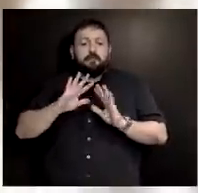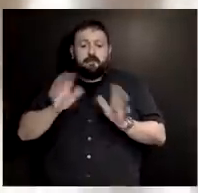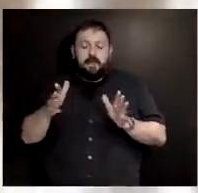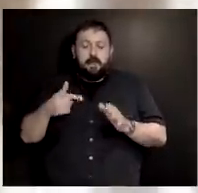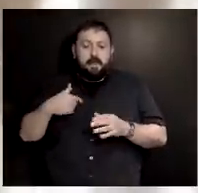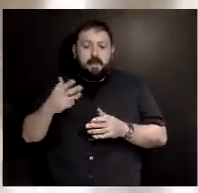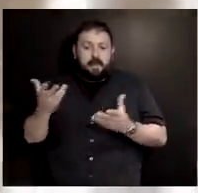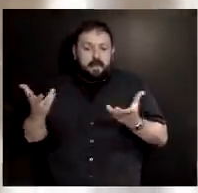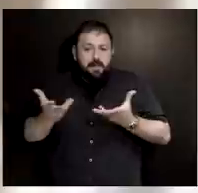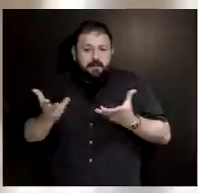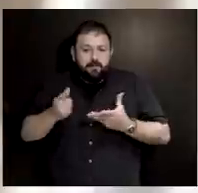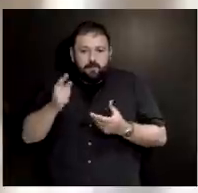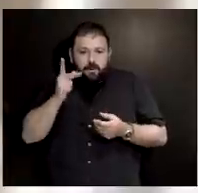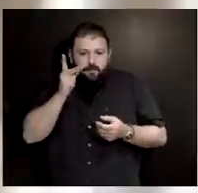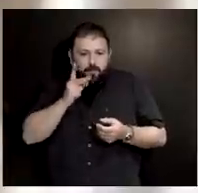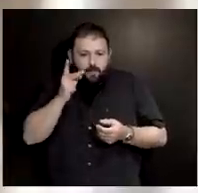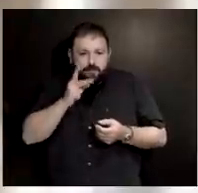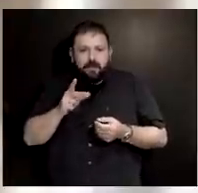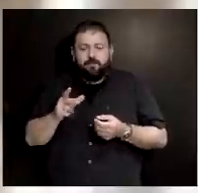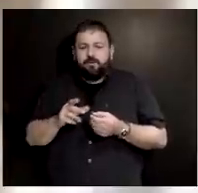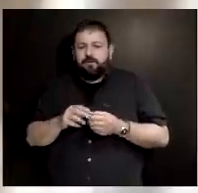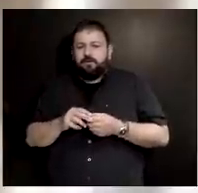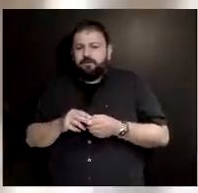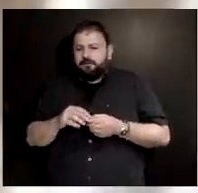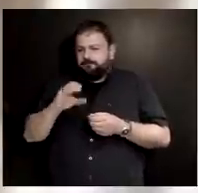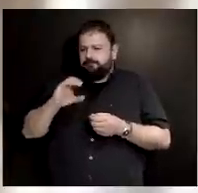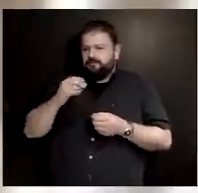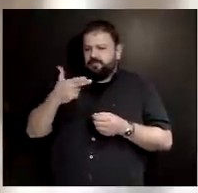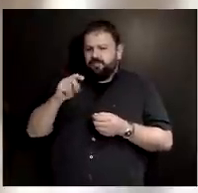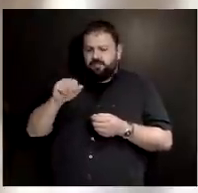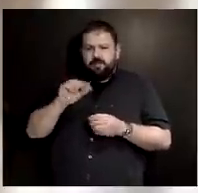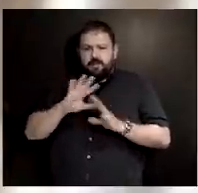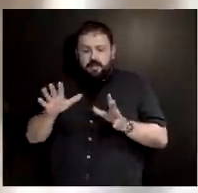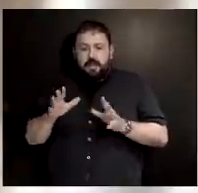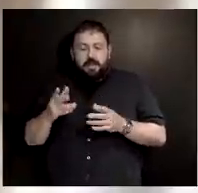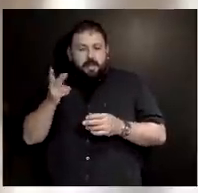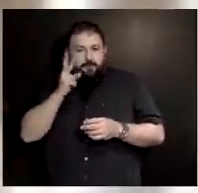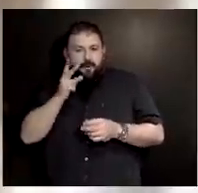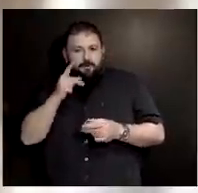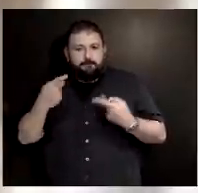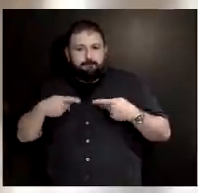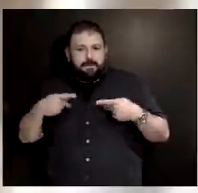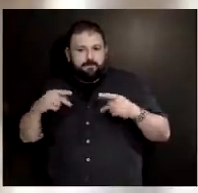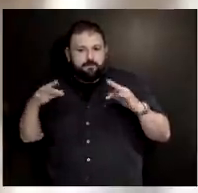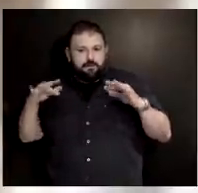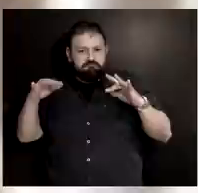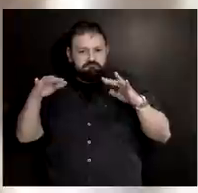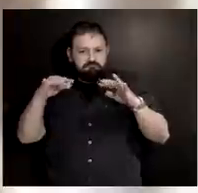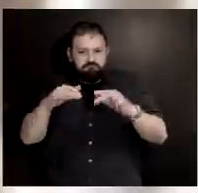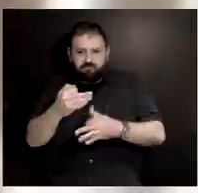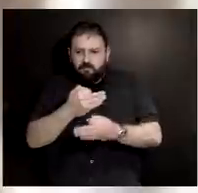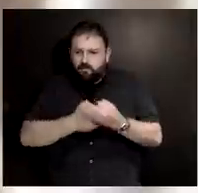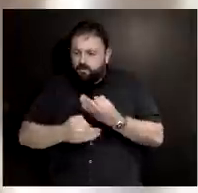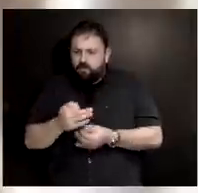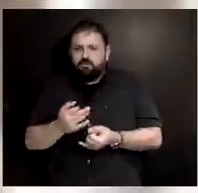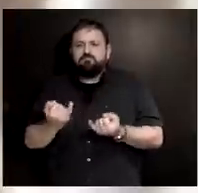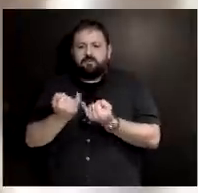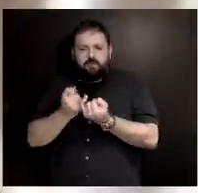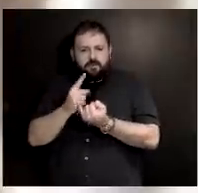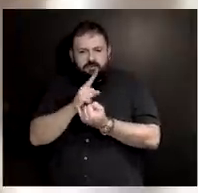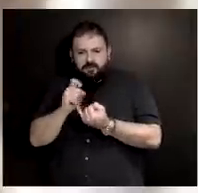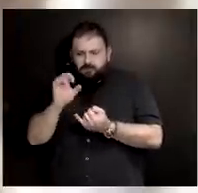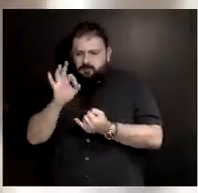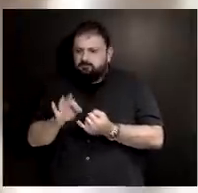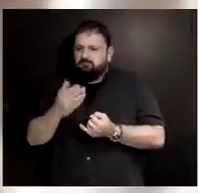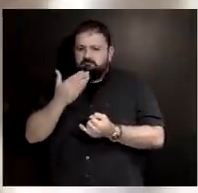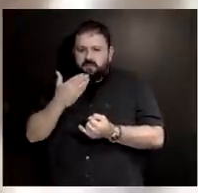prueba con Chivas, hicimos una prueba piloto en el estadio con 6,000 personas, con todos los filtros, y los resultados fueron 100%